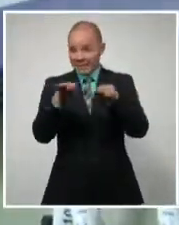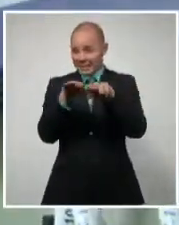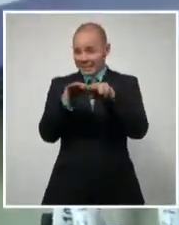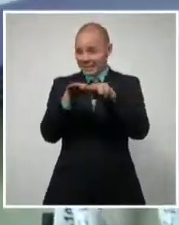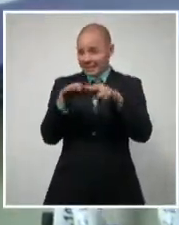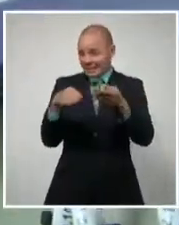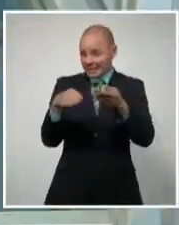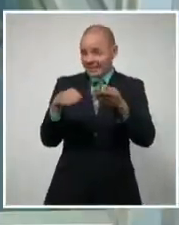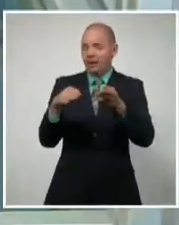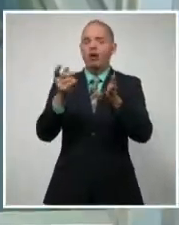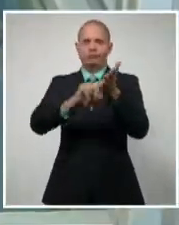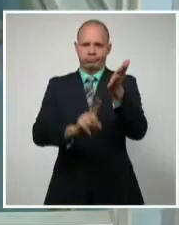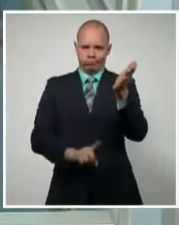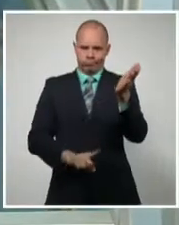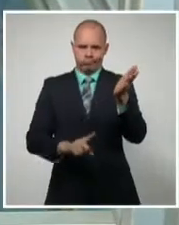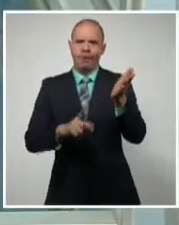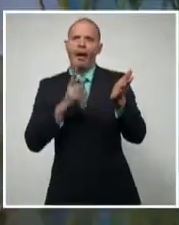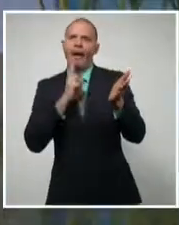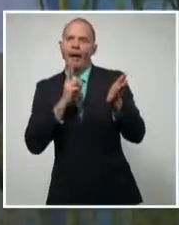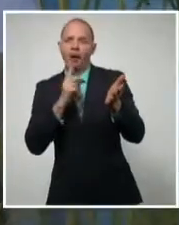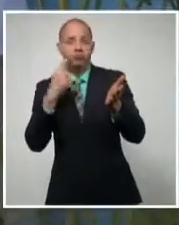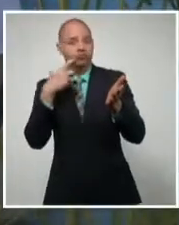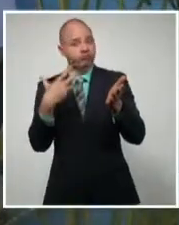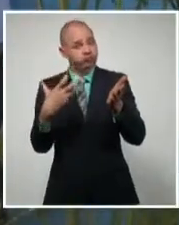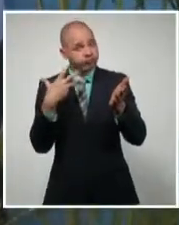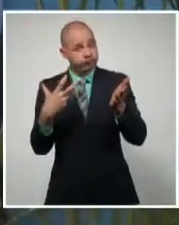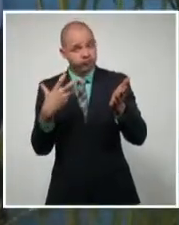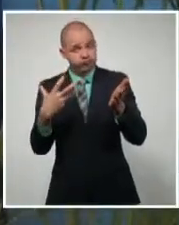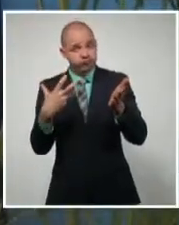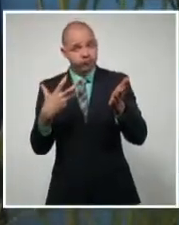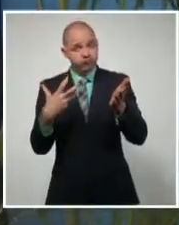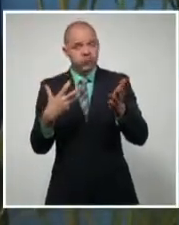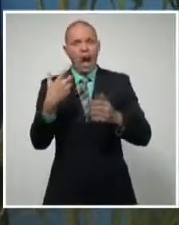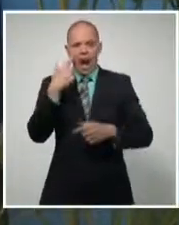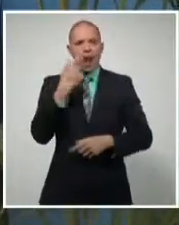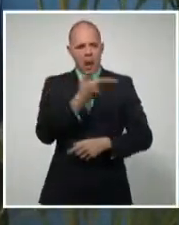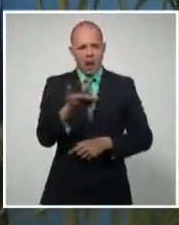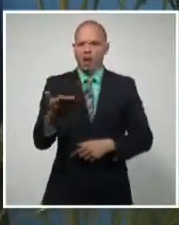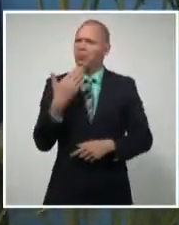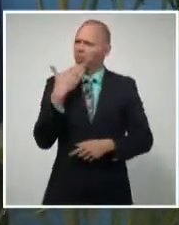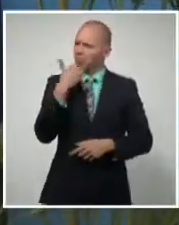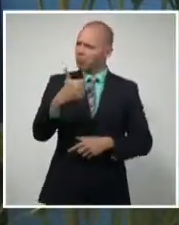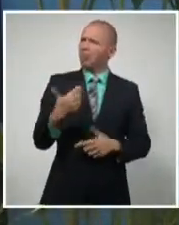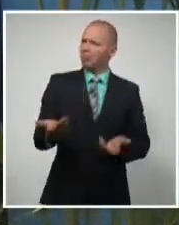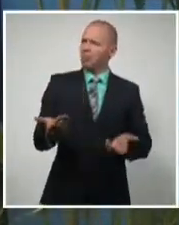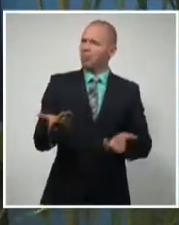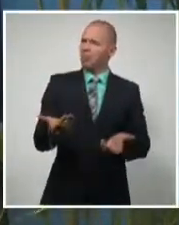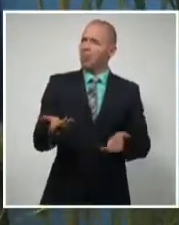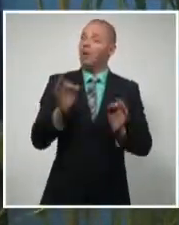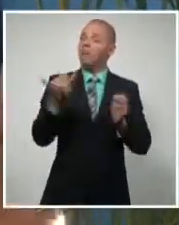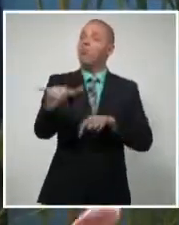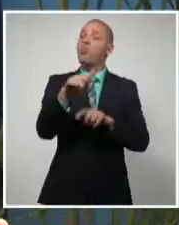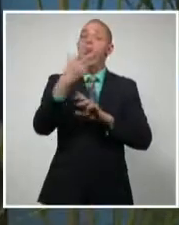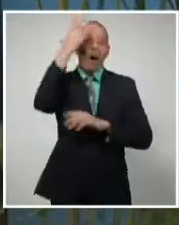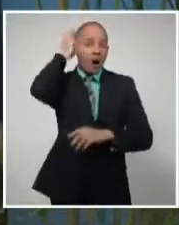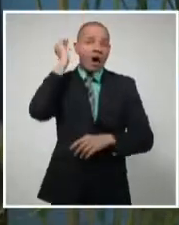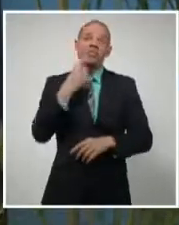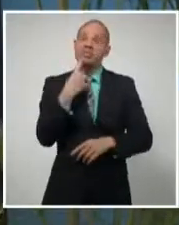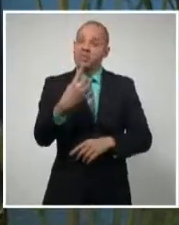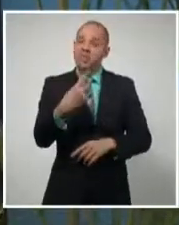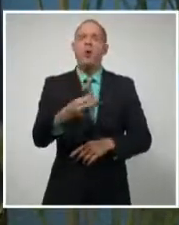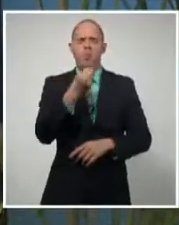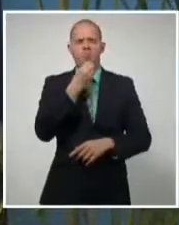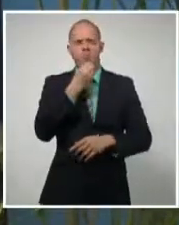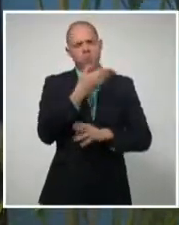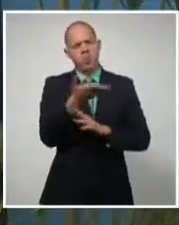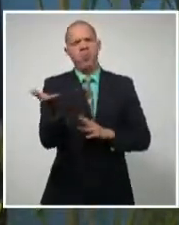energía, es también las obras hidráulicas del país. Se demuestra que se puede, como dice el general de ejército, sí se puede, y esta es una